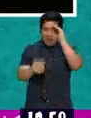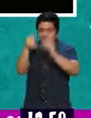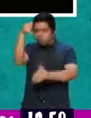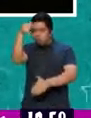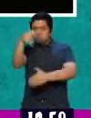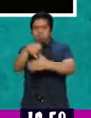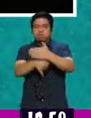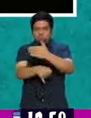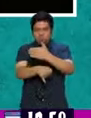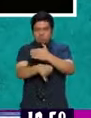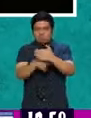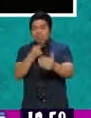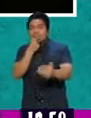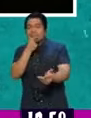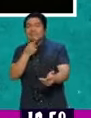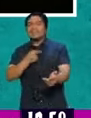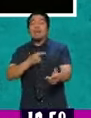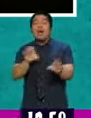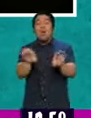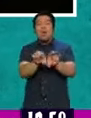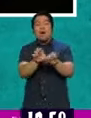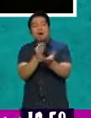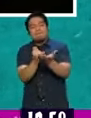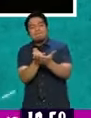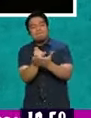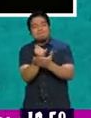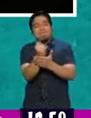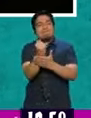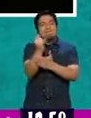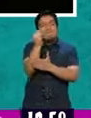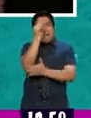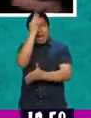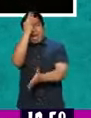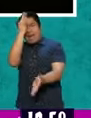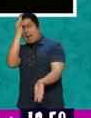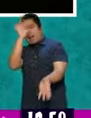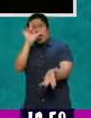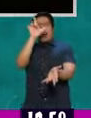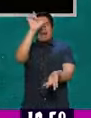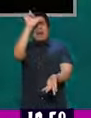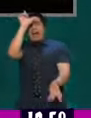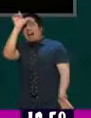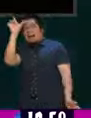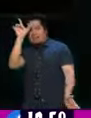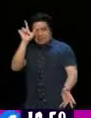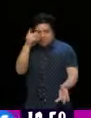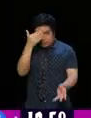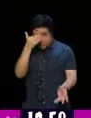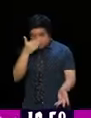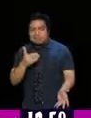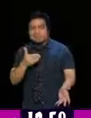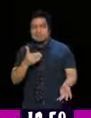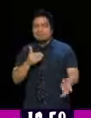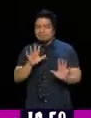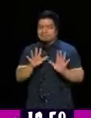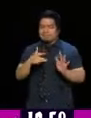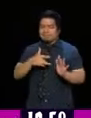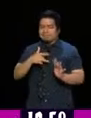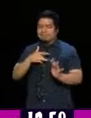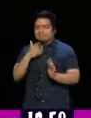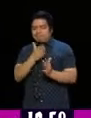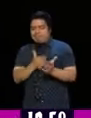bien al decirlo, como un tonto loco. Y sabes bien que yo